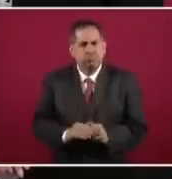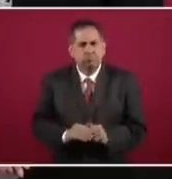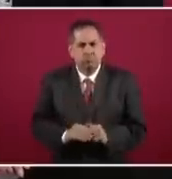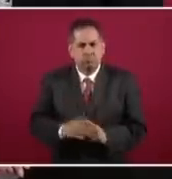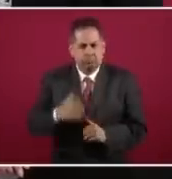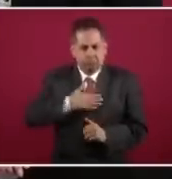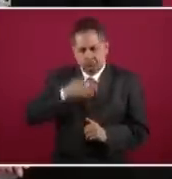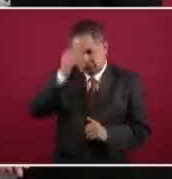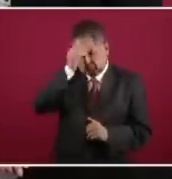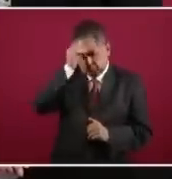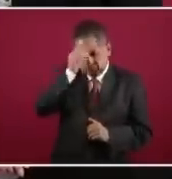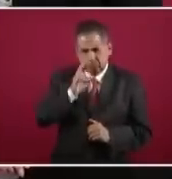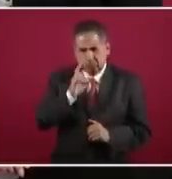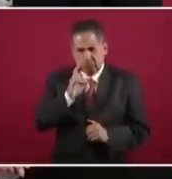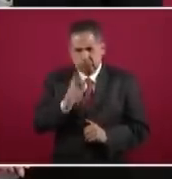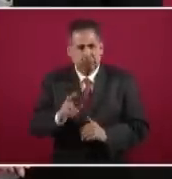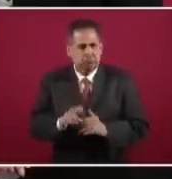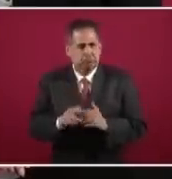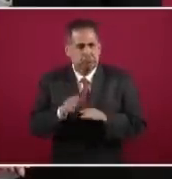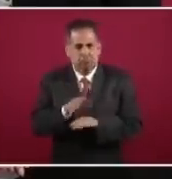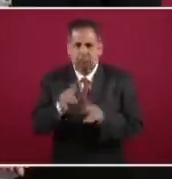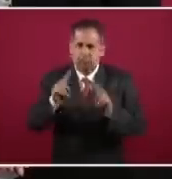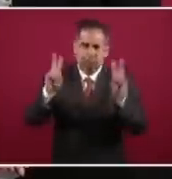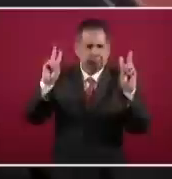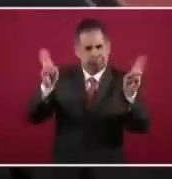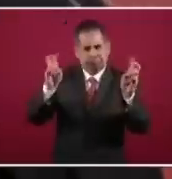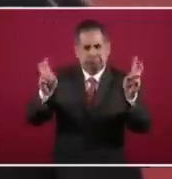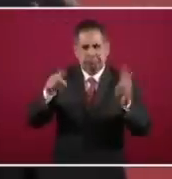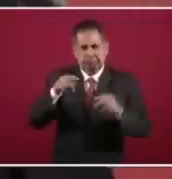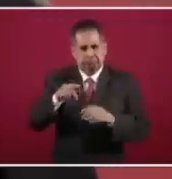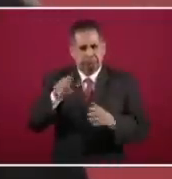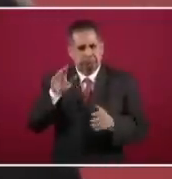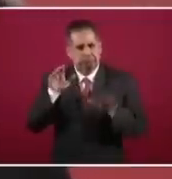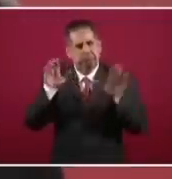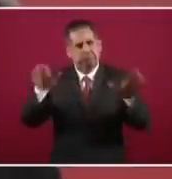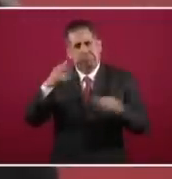lo que pienso sobre este tema.